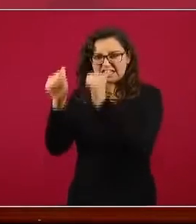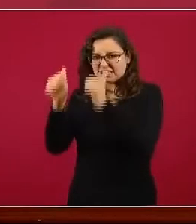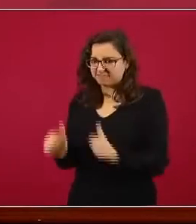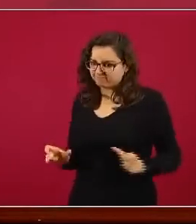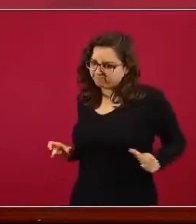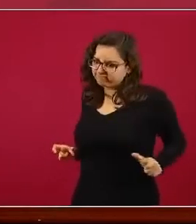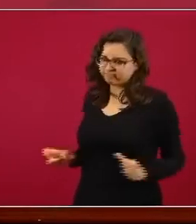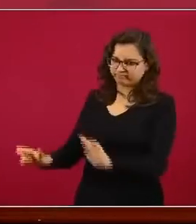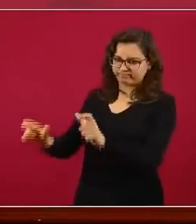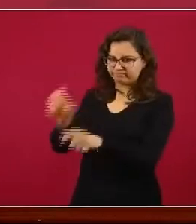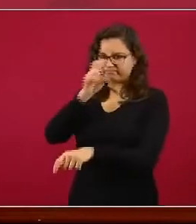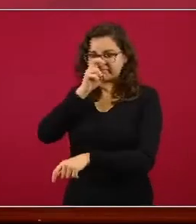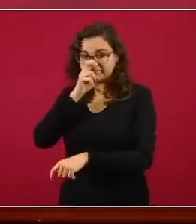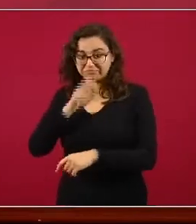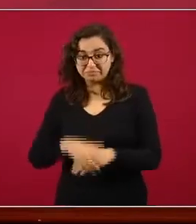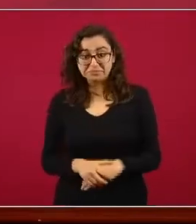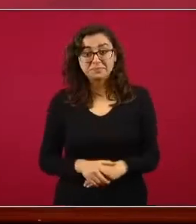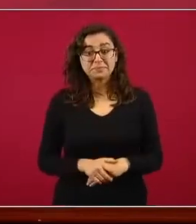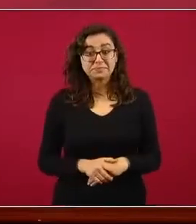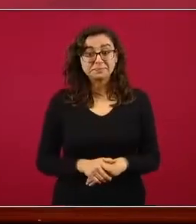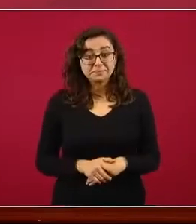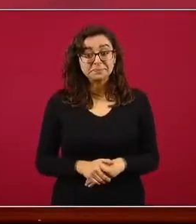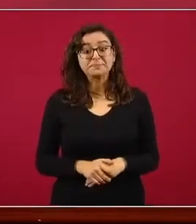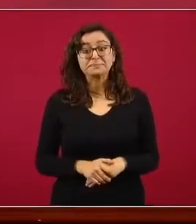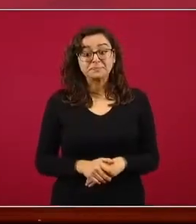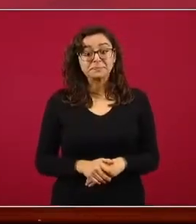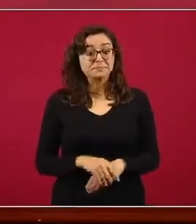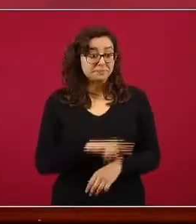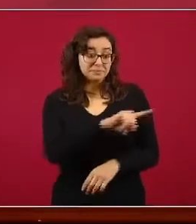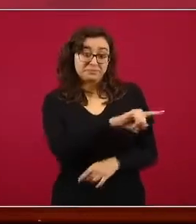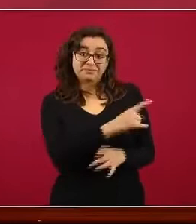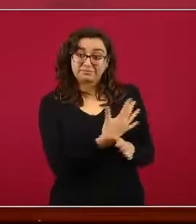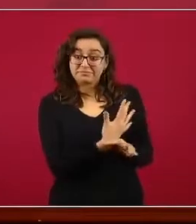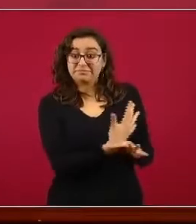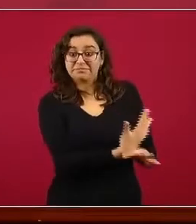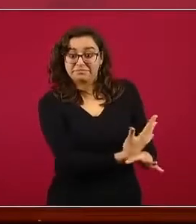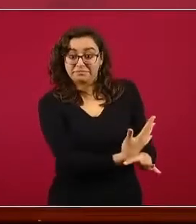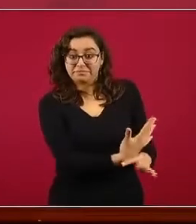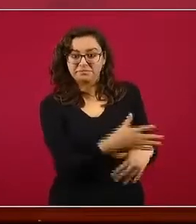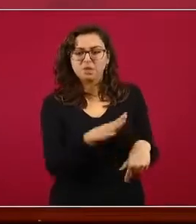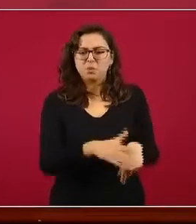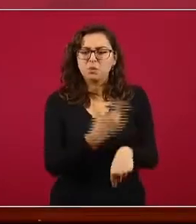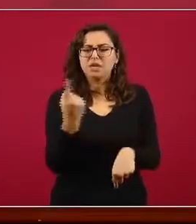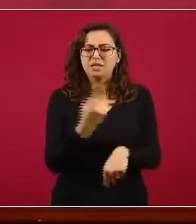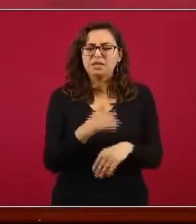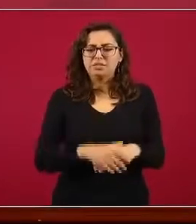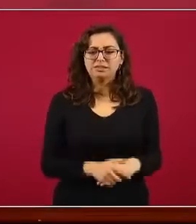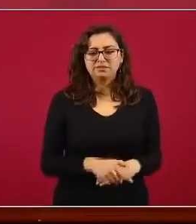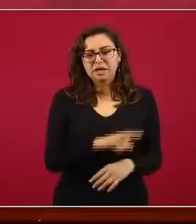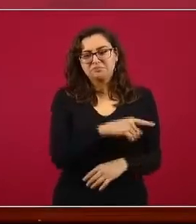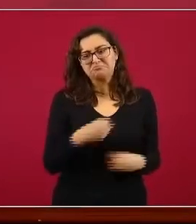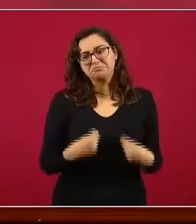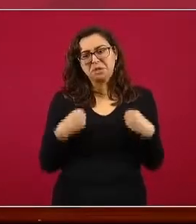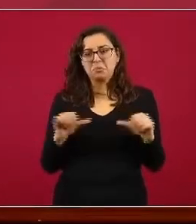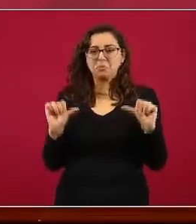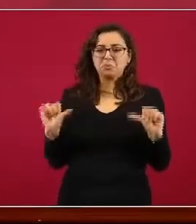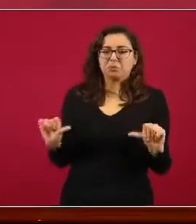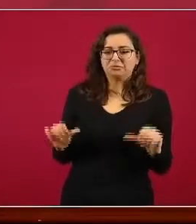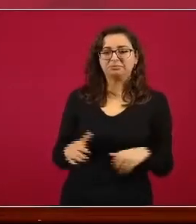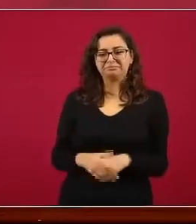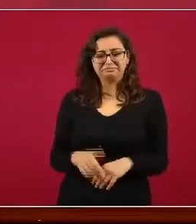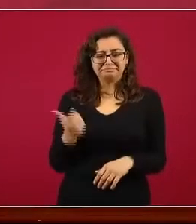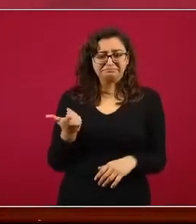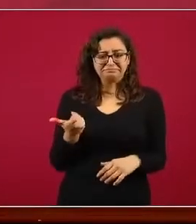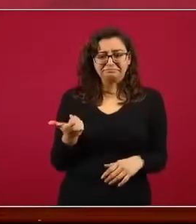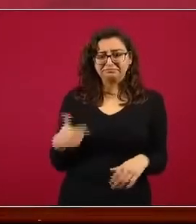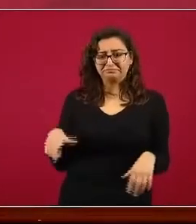casa. Es muy notorio que quien sostiene esta visión tiene resuelta la vida, tiene